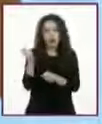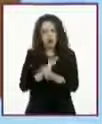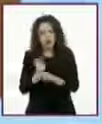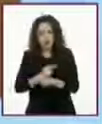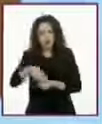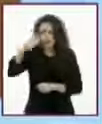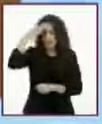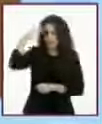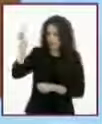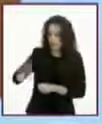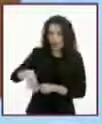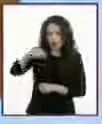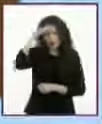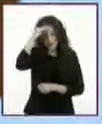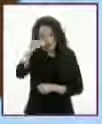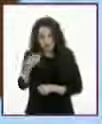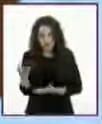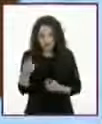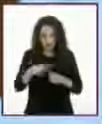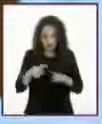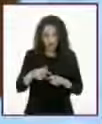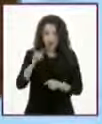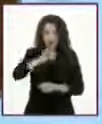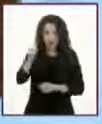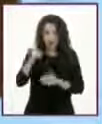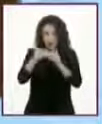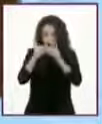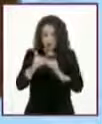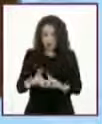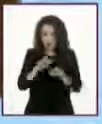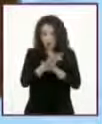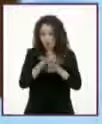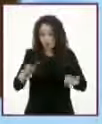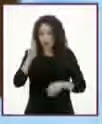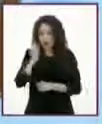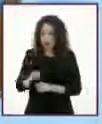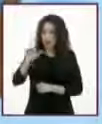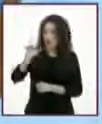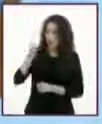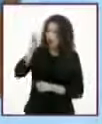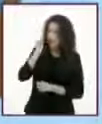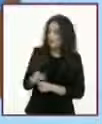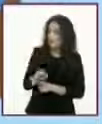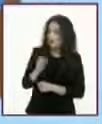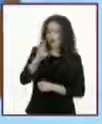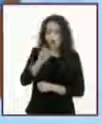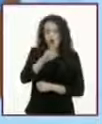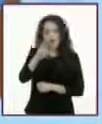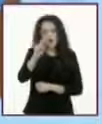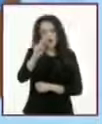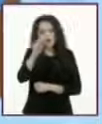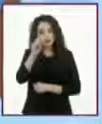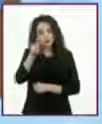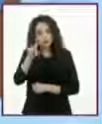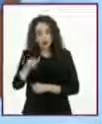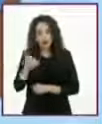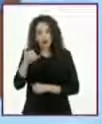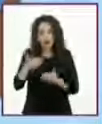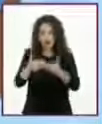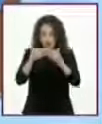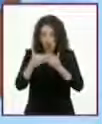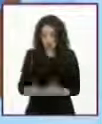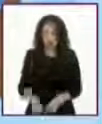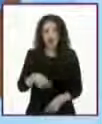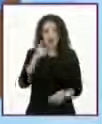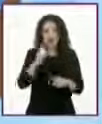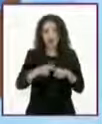puede sustituirlo por la leyenda a quien corresponda. El nombre completo del remitente, es decir, quien escribe